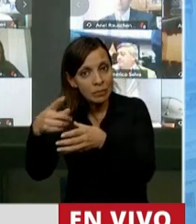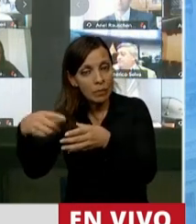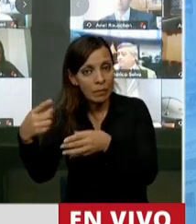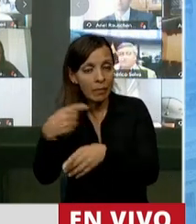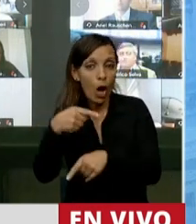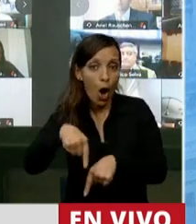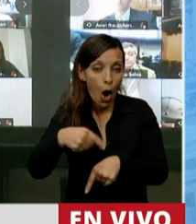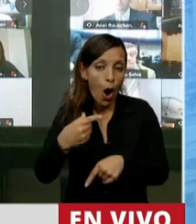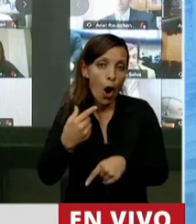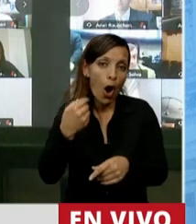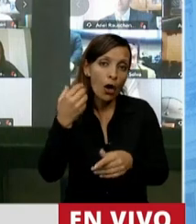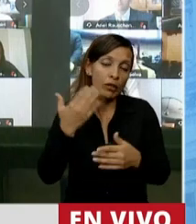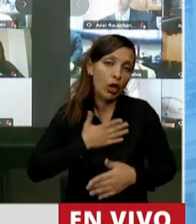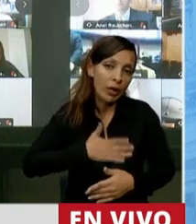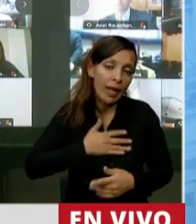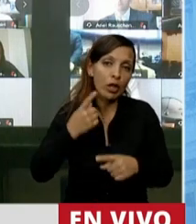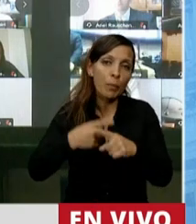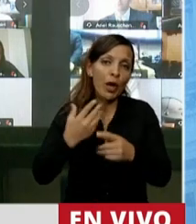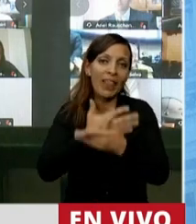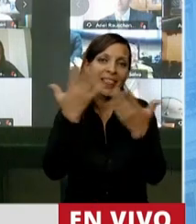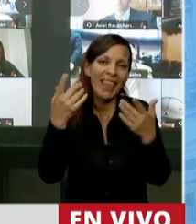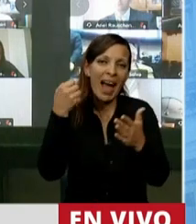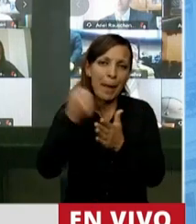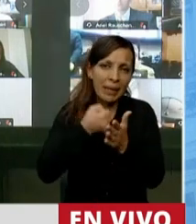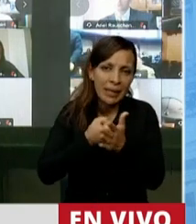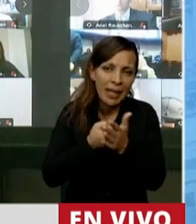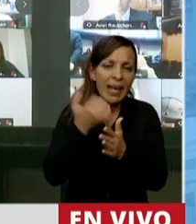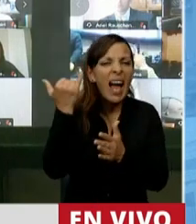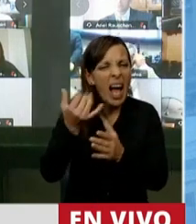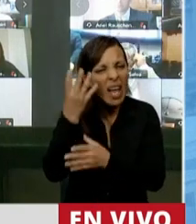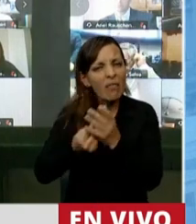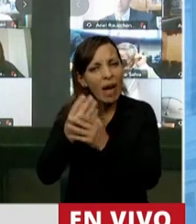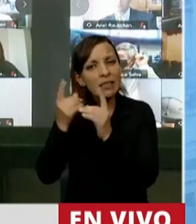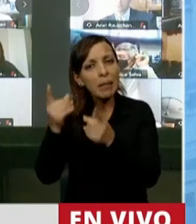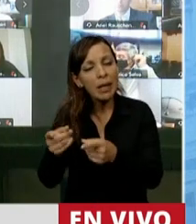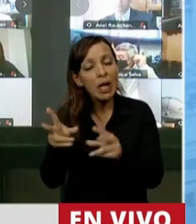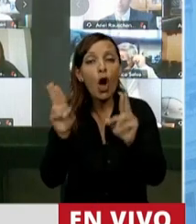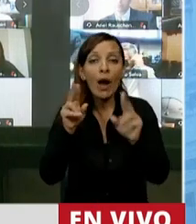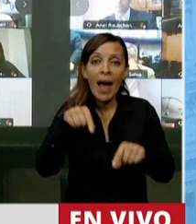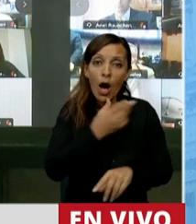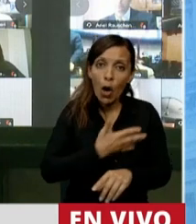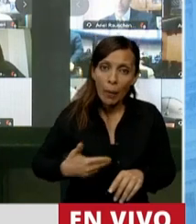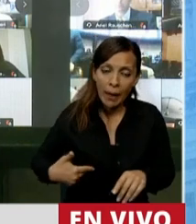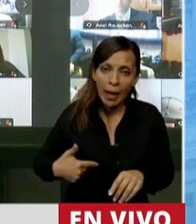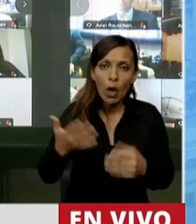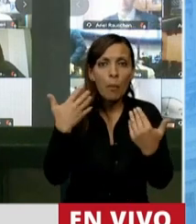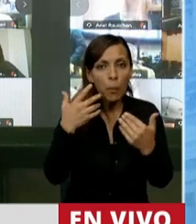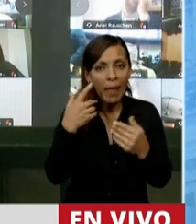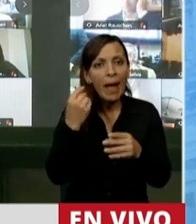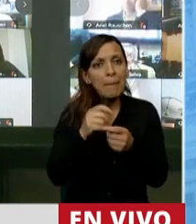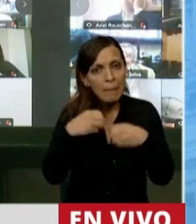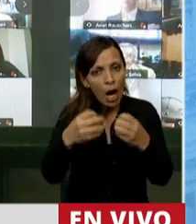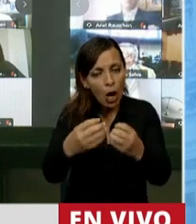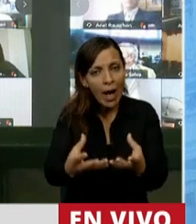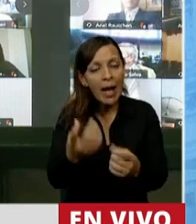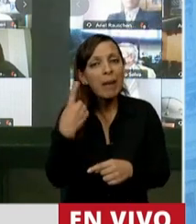compañeras que hoy celebran el Día de la Militancia, tienen también muchos y ojalá este gobierno venga para rectificarlos.